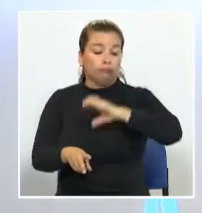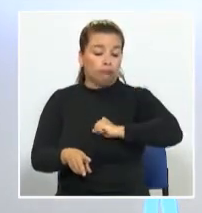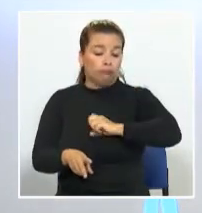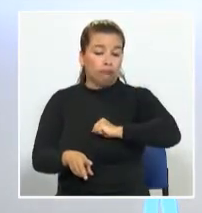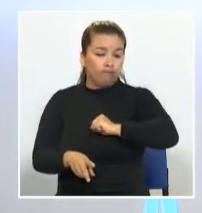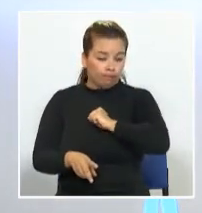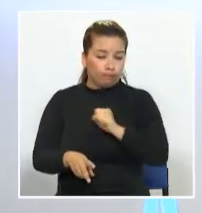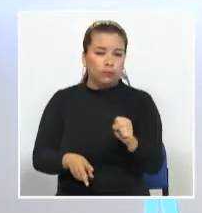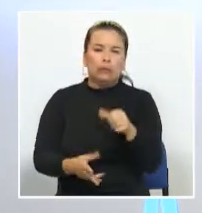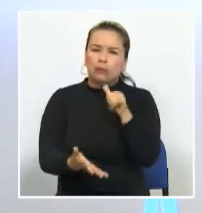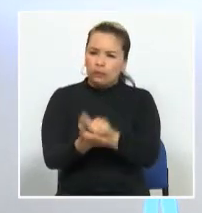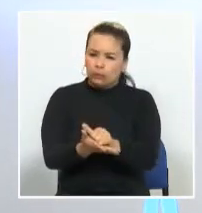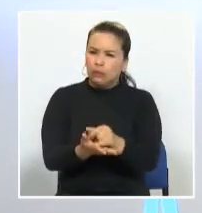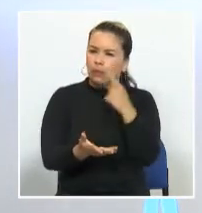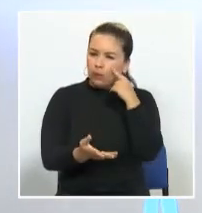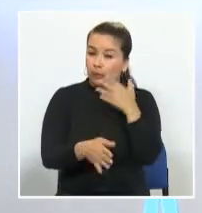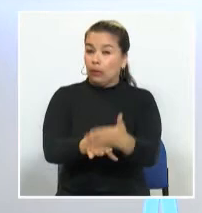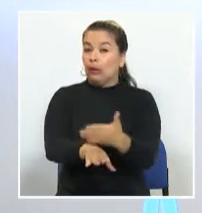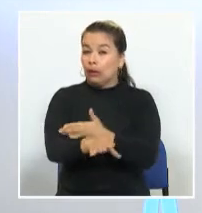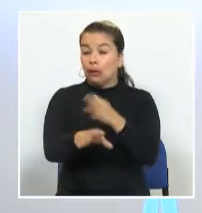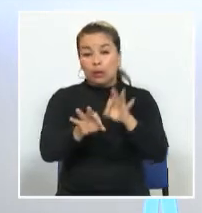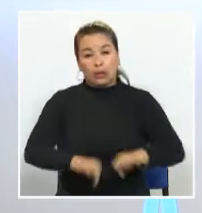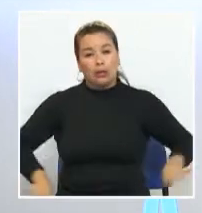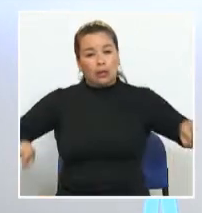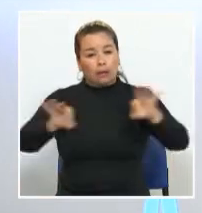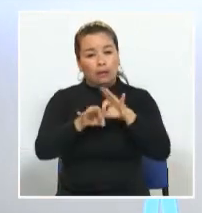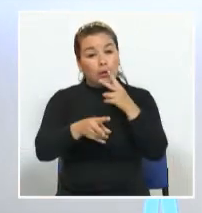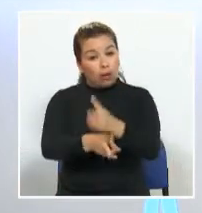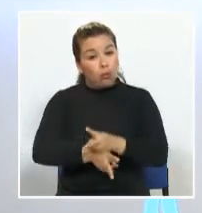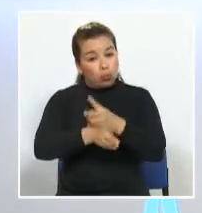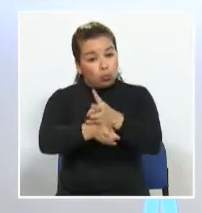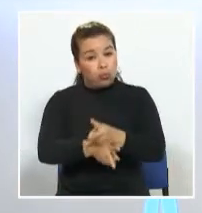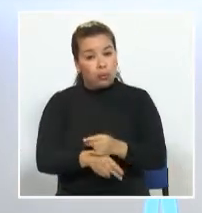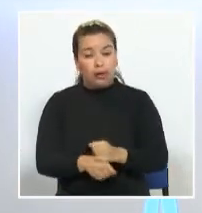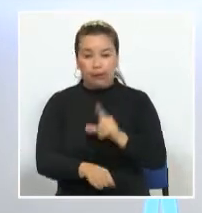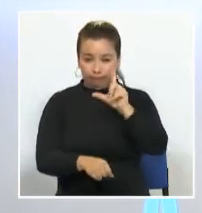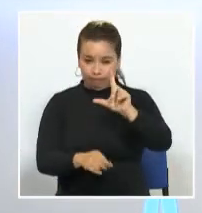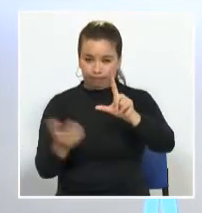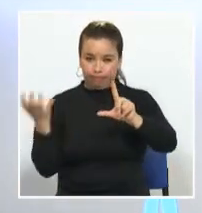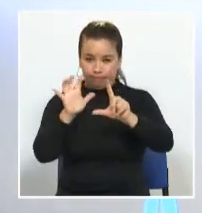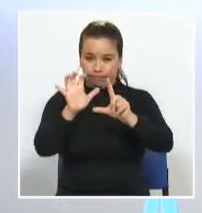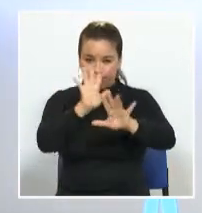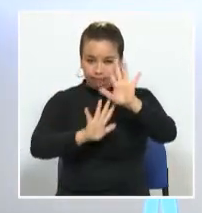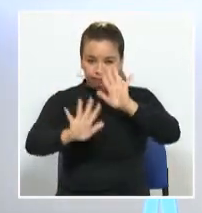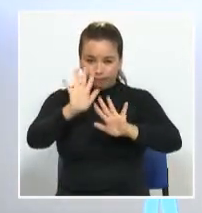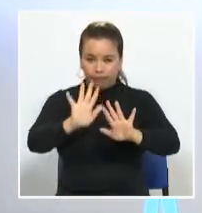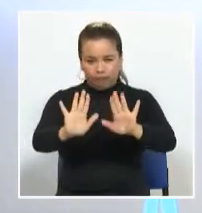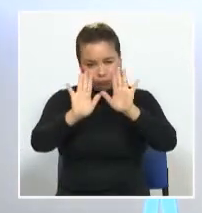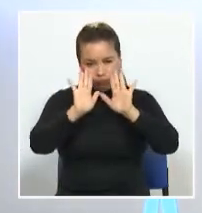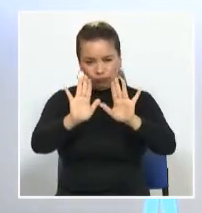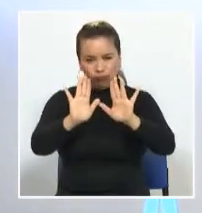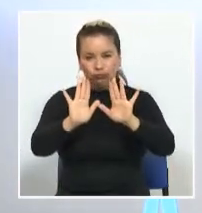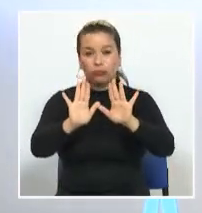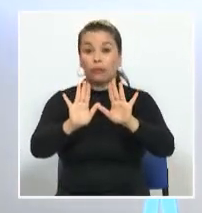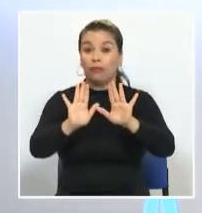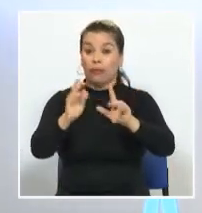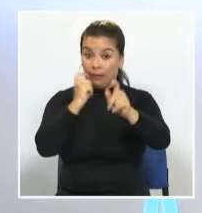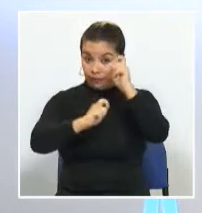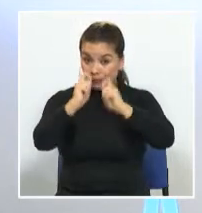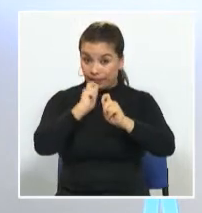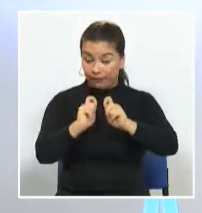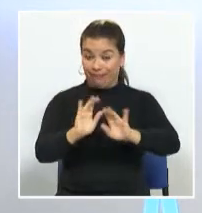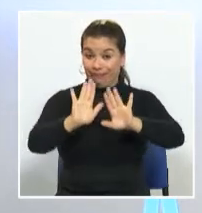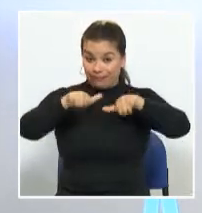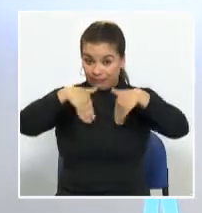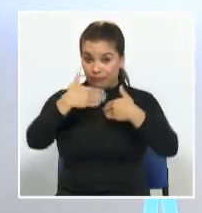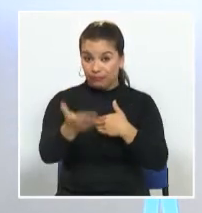tan importante empezar a ejercer prevención. Vamos a ir a este corte de comerciales para que ustedes después de esto se den